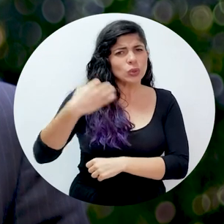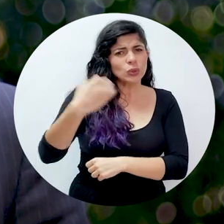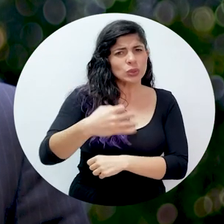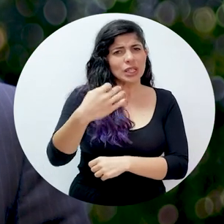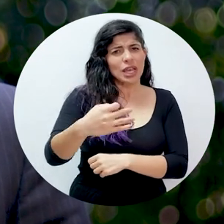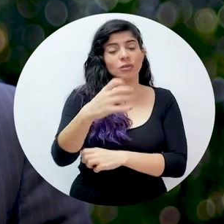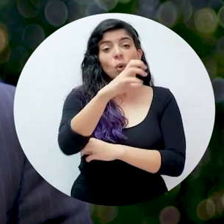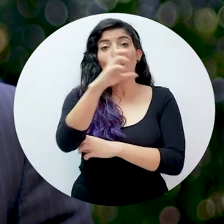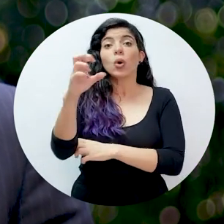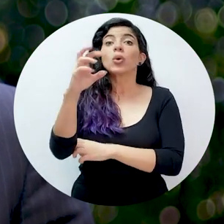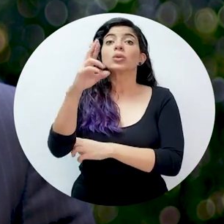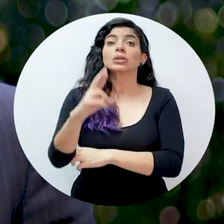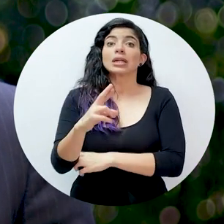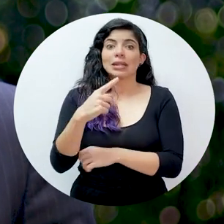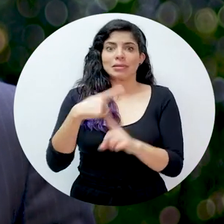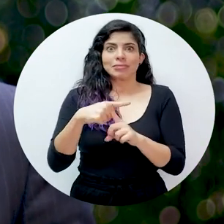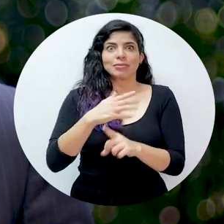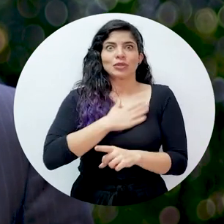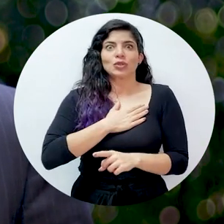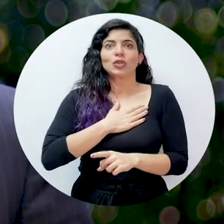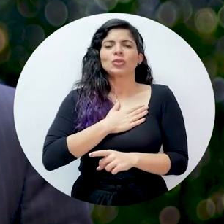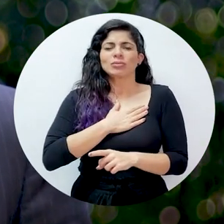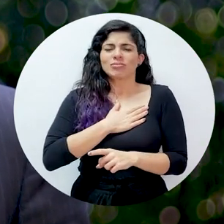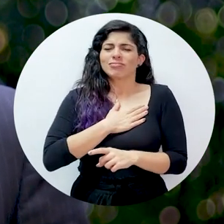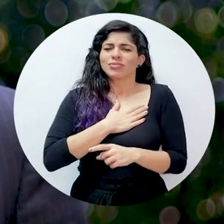días. Costa Rica y mi